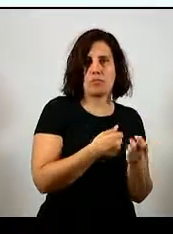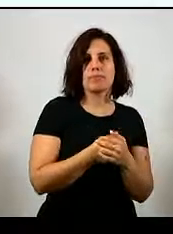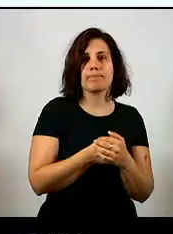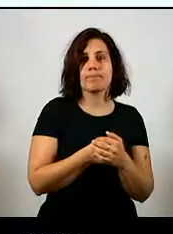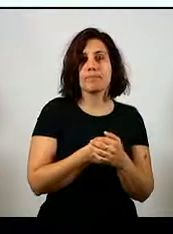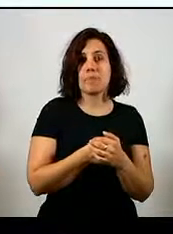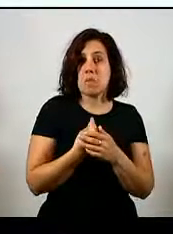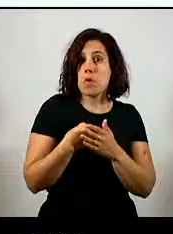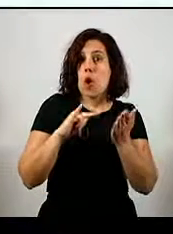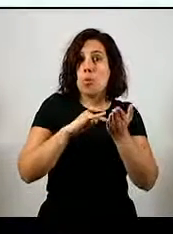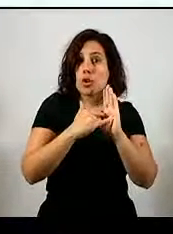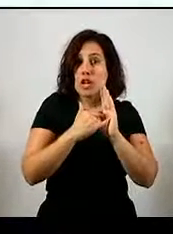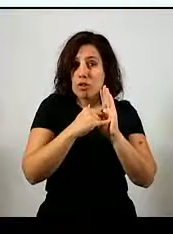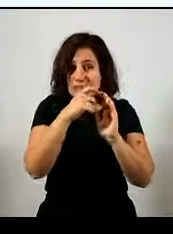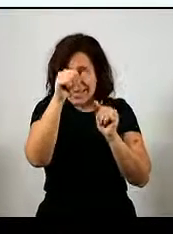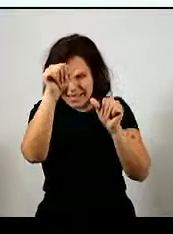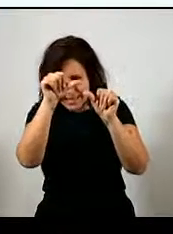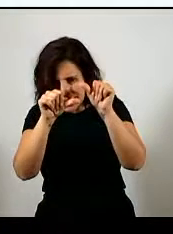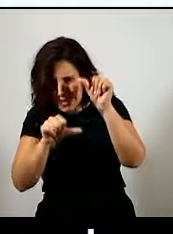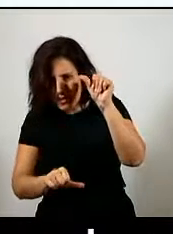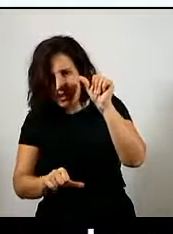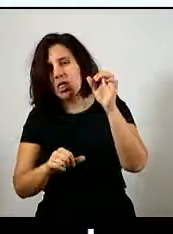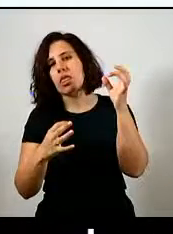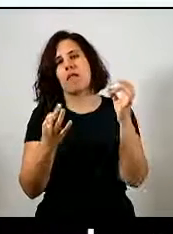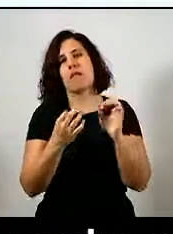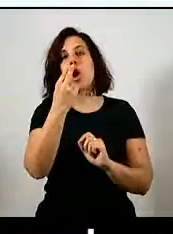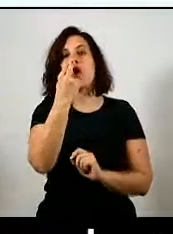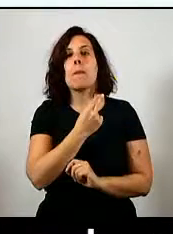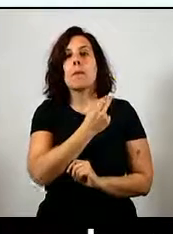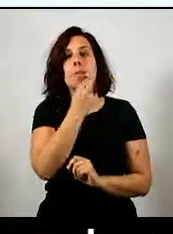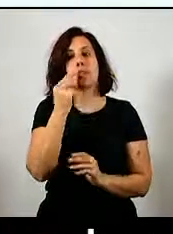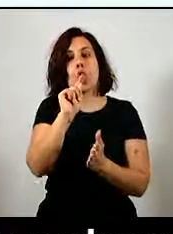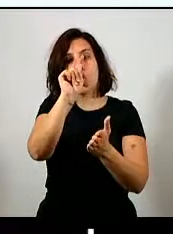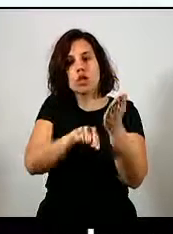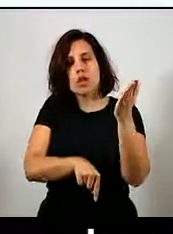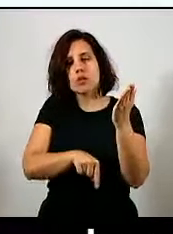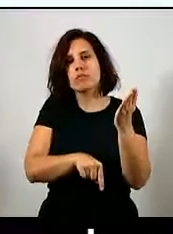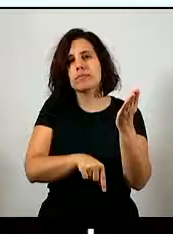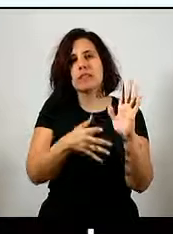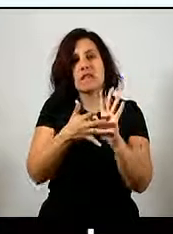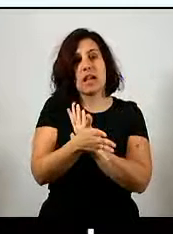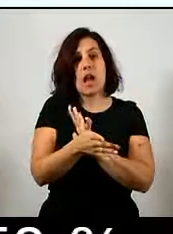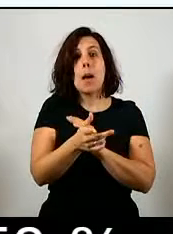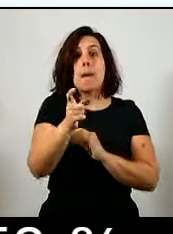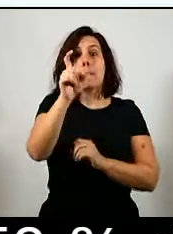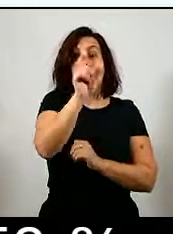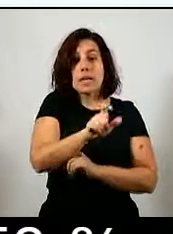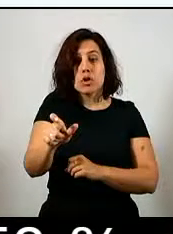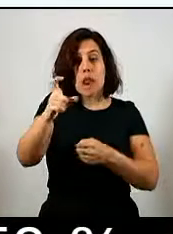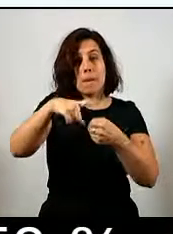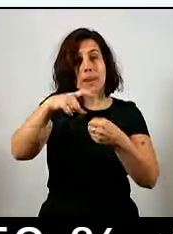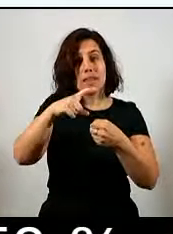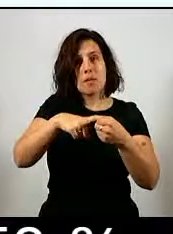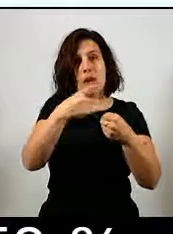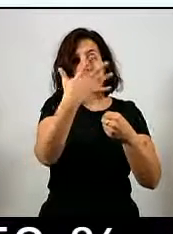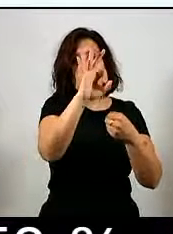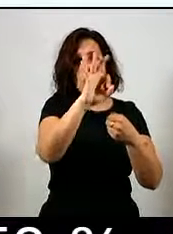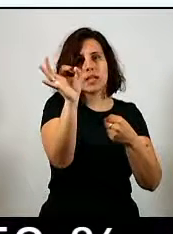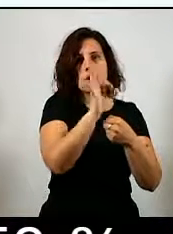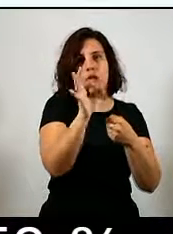los proyectos deberán contar con un compromiso de contratación del 50% de las personas participantes por